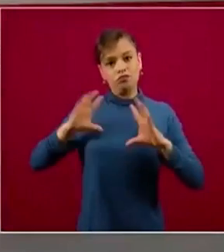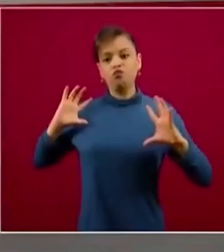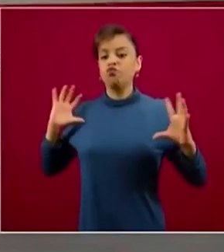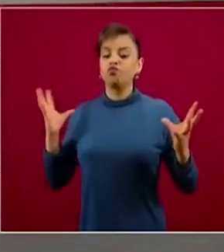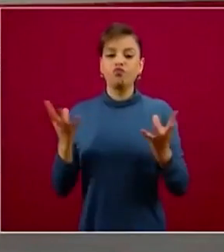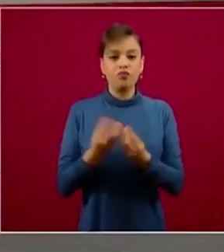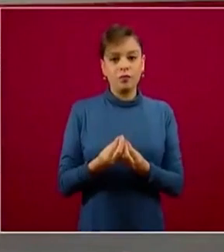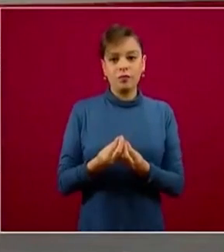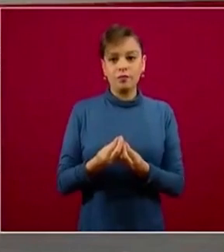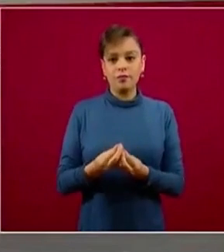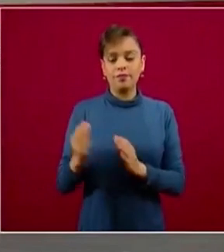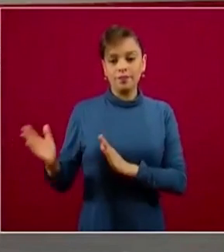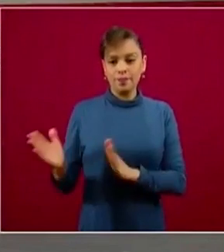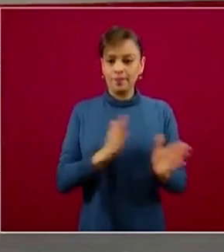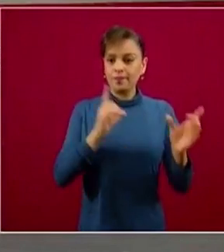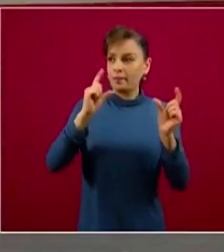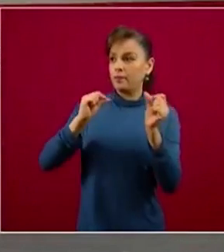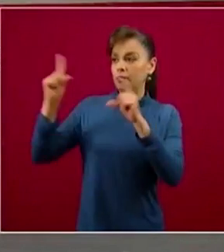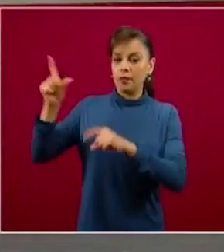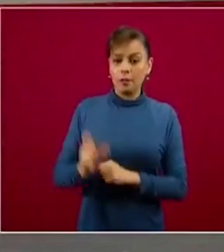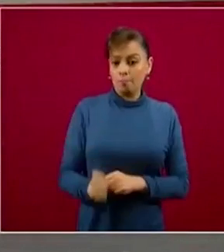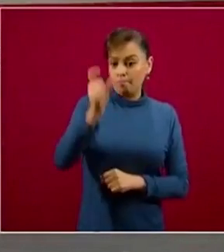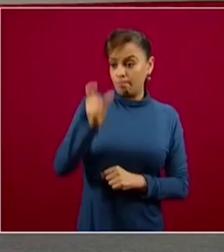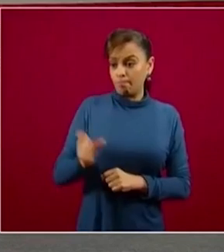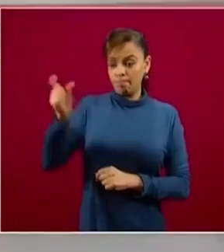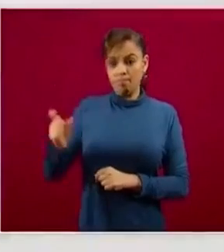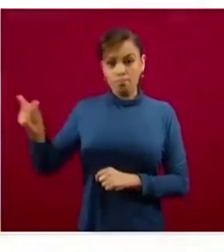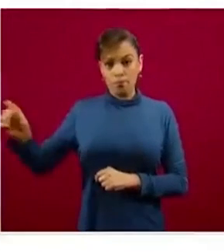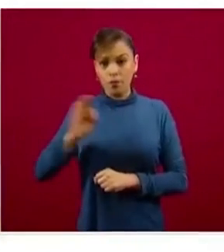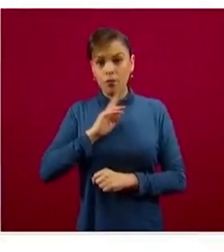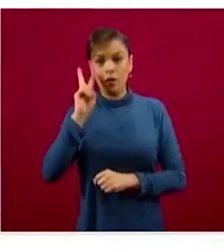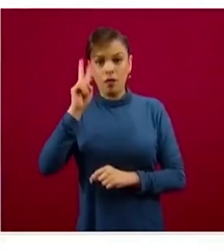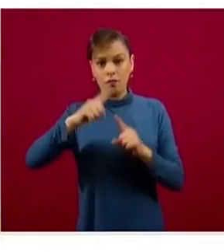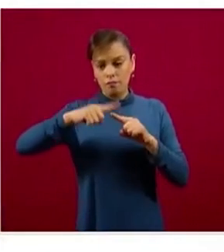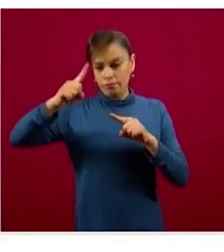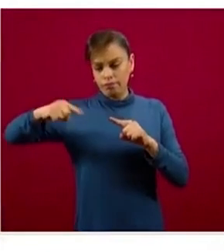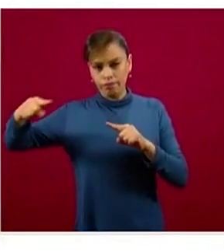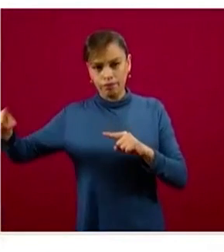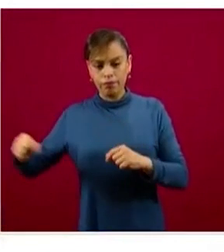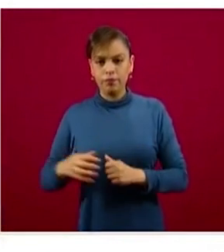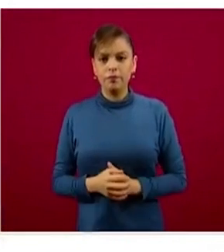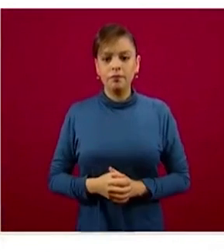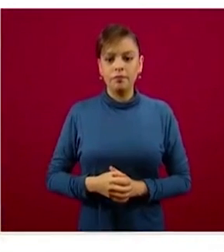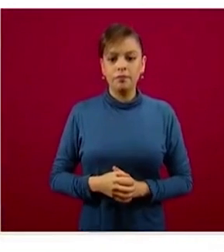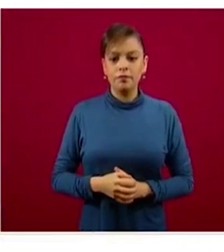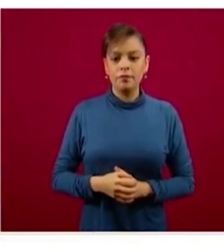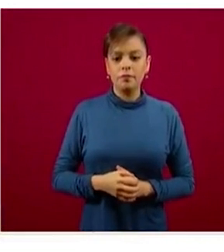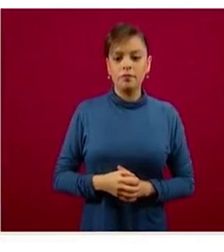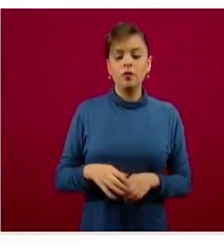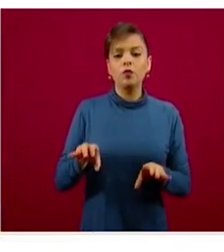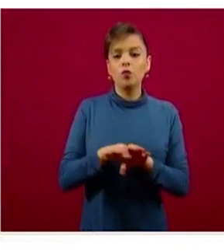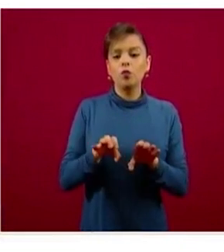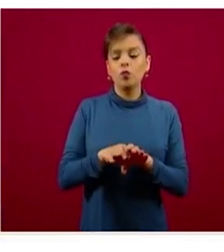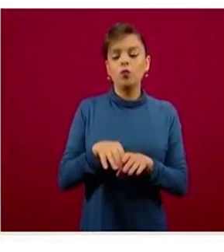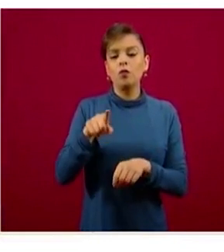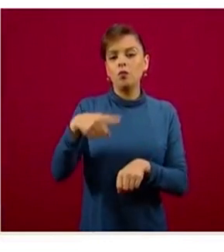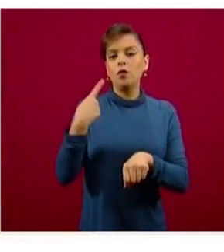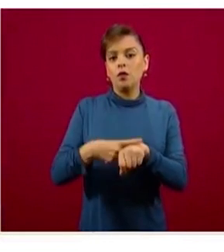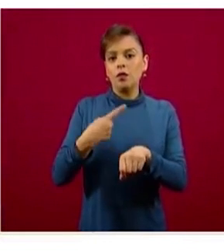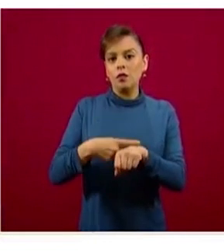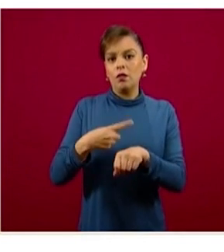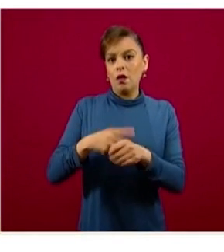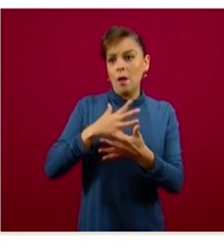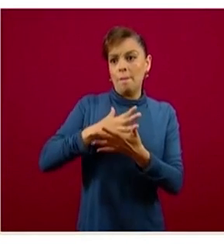de una gráfica de columnas donde podemos ver de manera muy clara el orden de aparición en términos de la carga de enfermedad